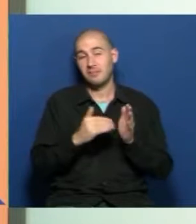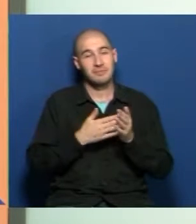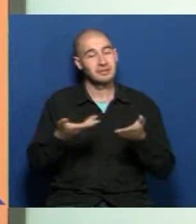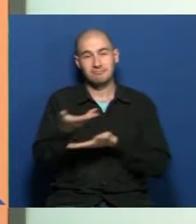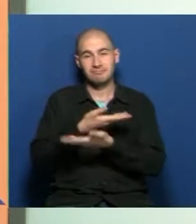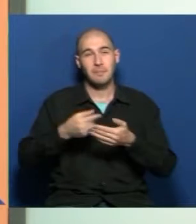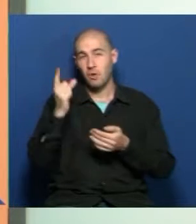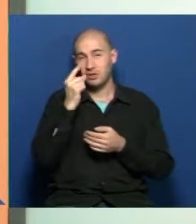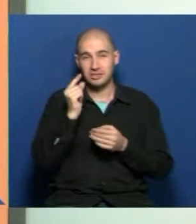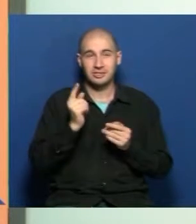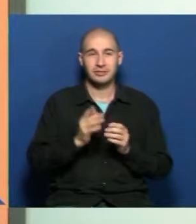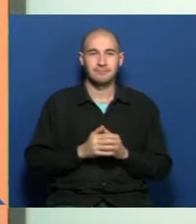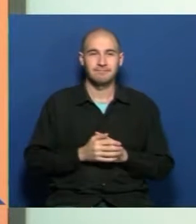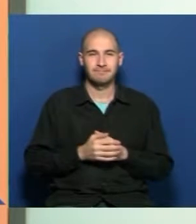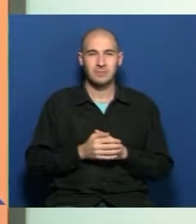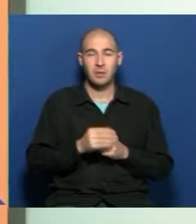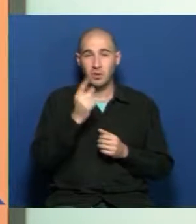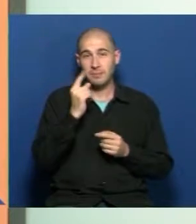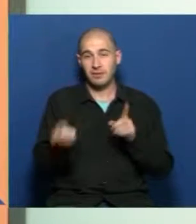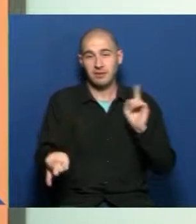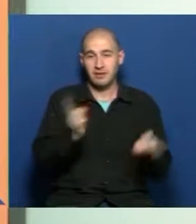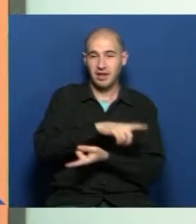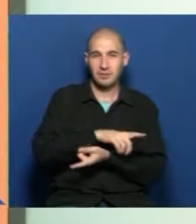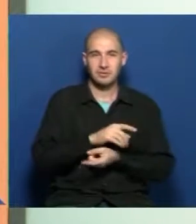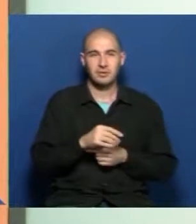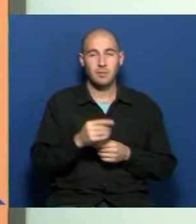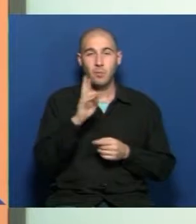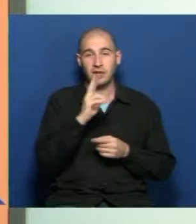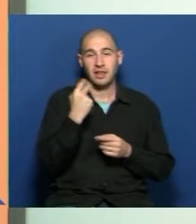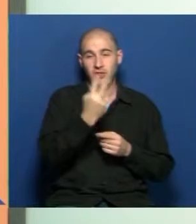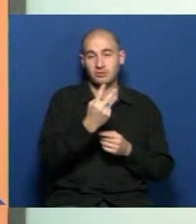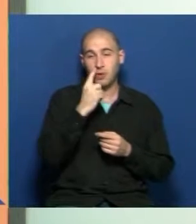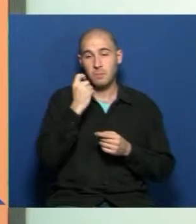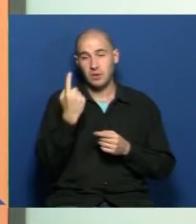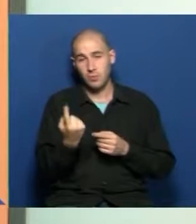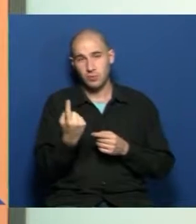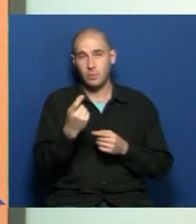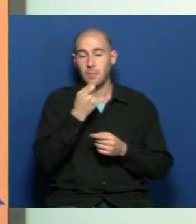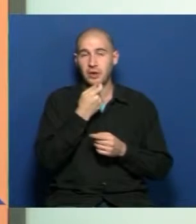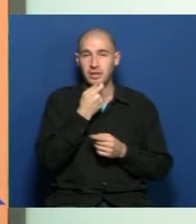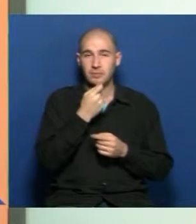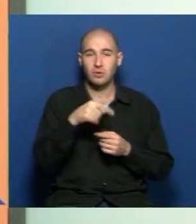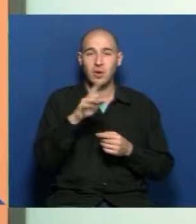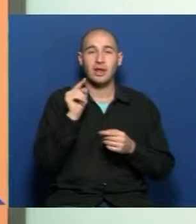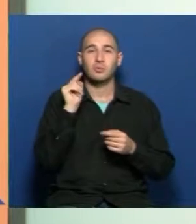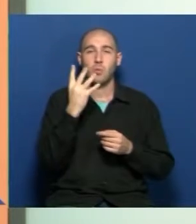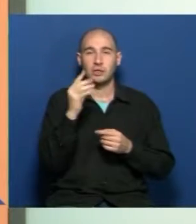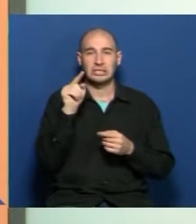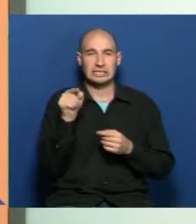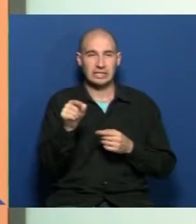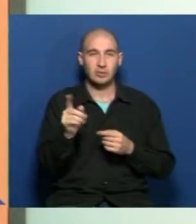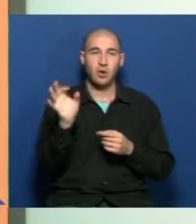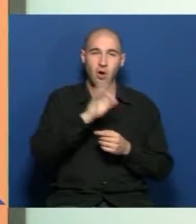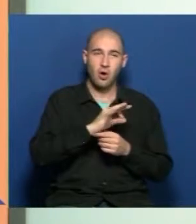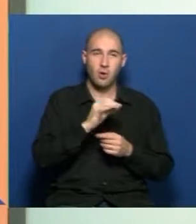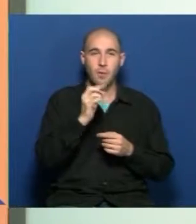del sistema. Podría haber sido a la inversa, 2 mujeres y un varón, como fue en el cuarto distrito, o 2